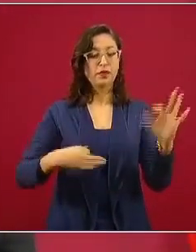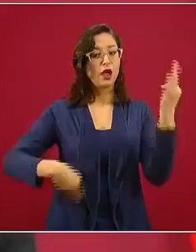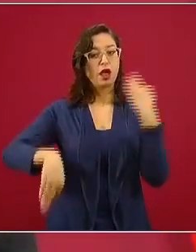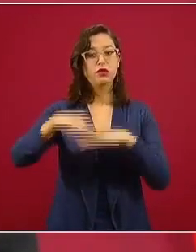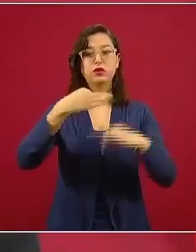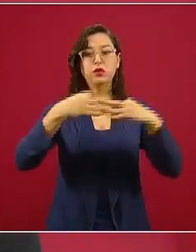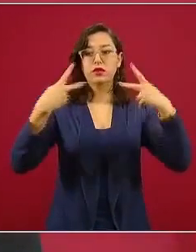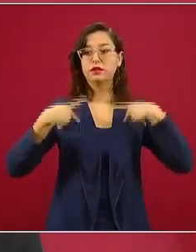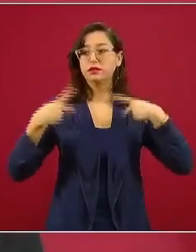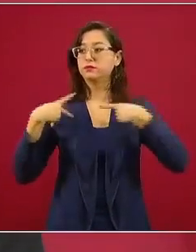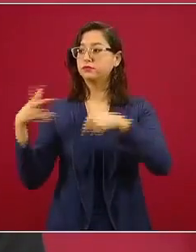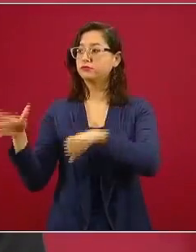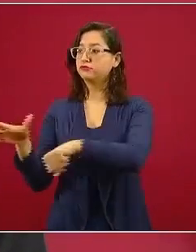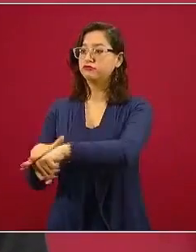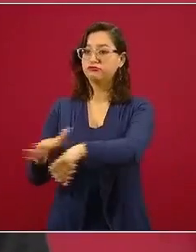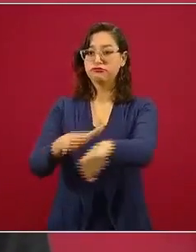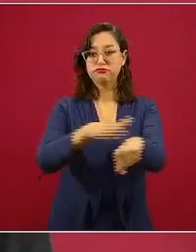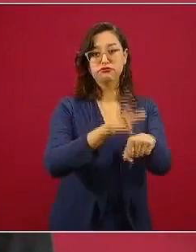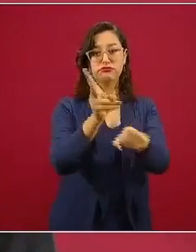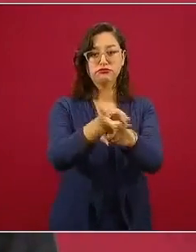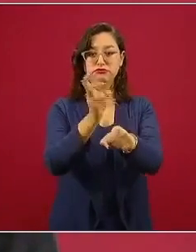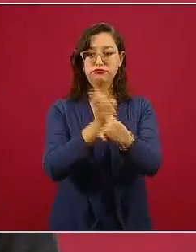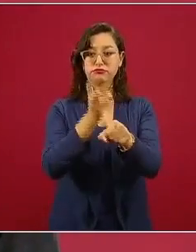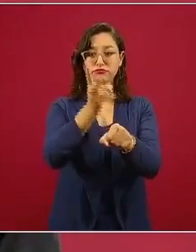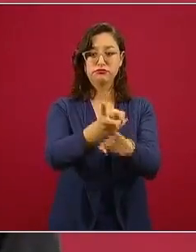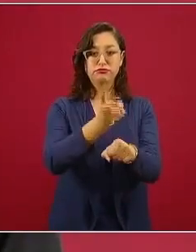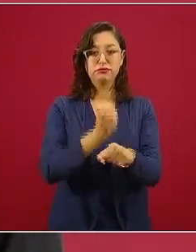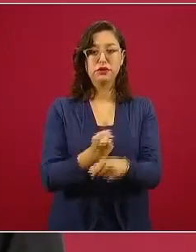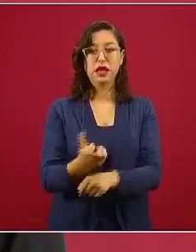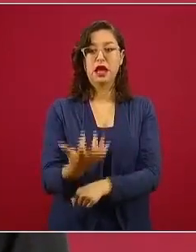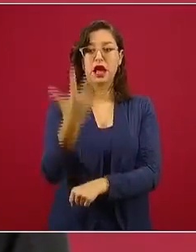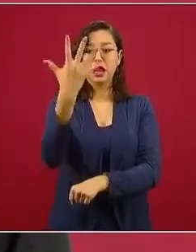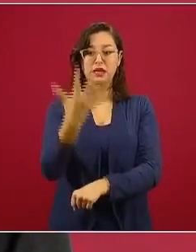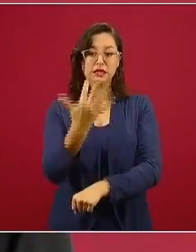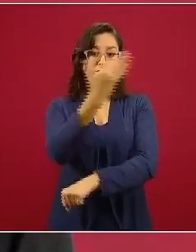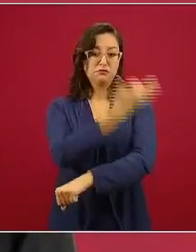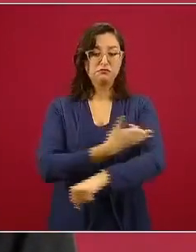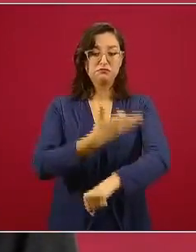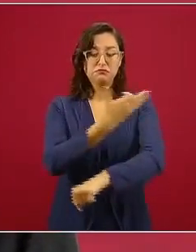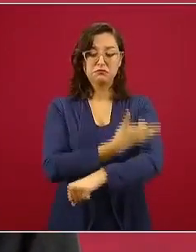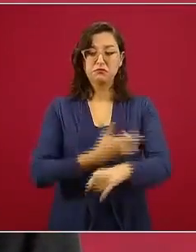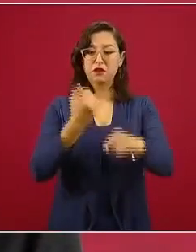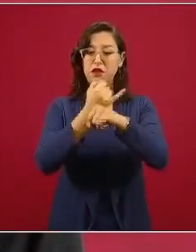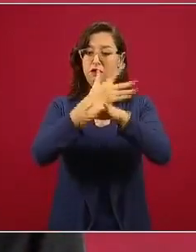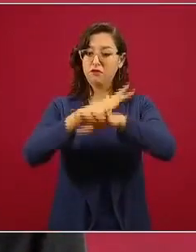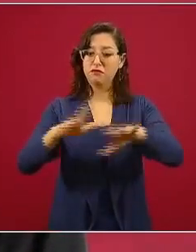de la tarde se va a transmitir en redes sociales